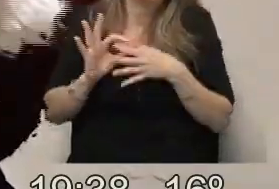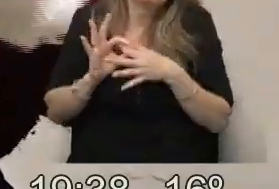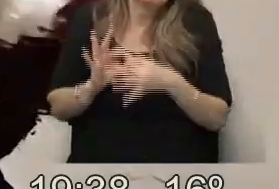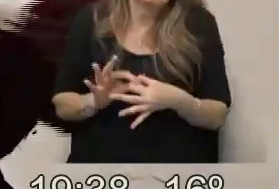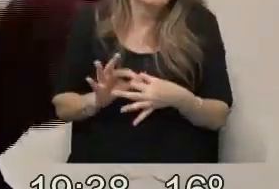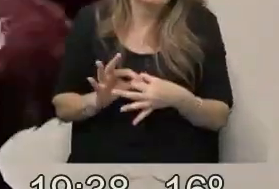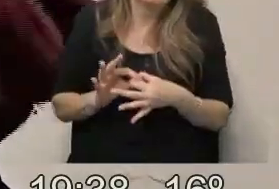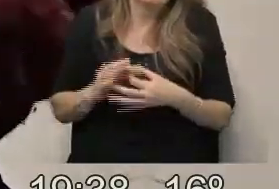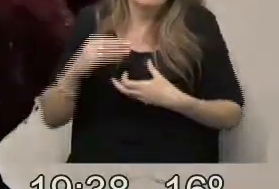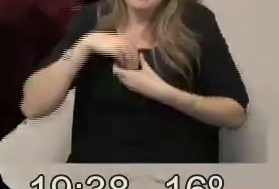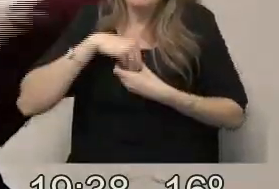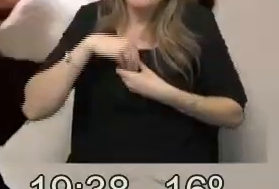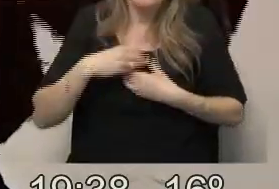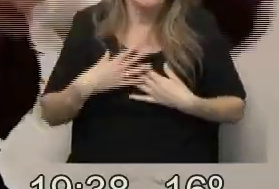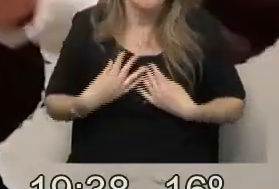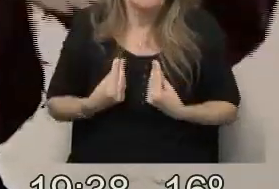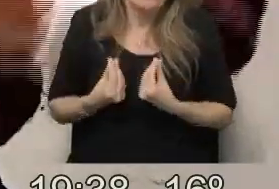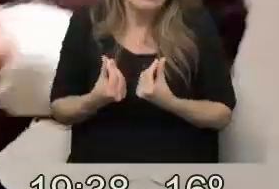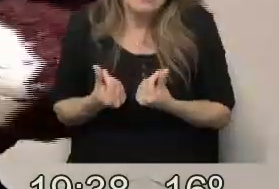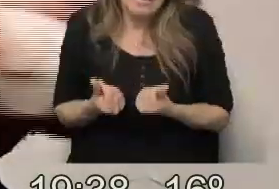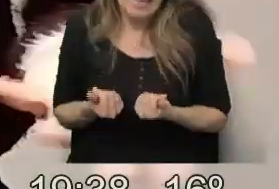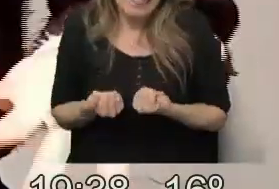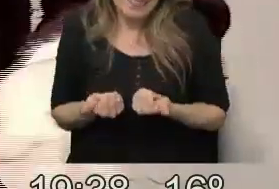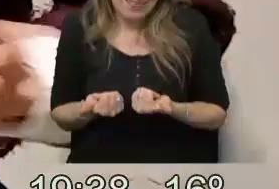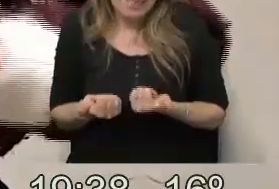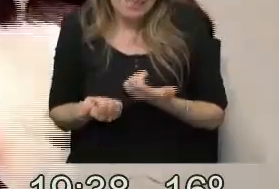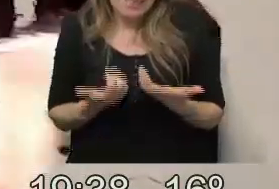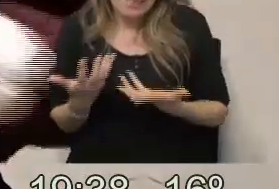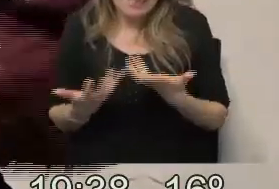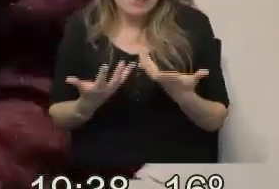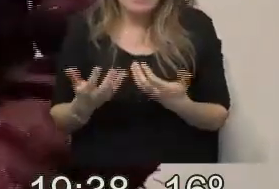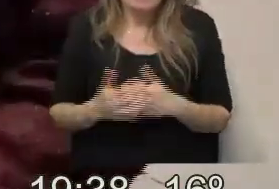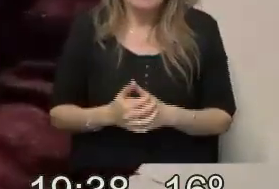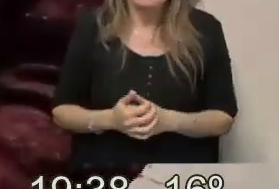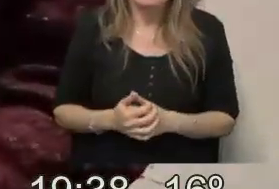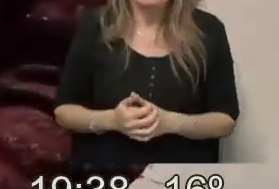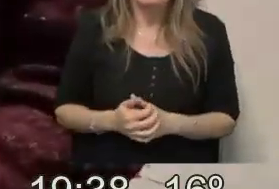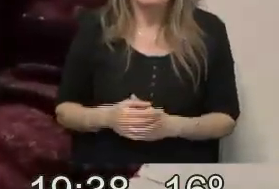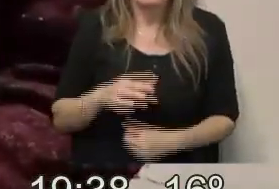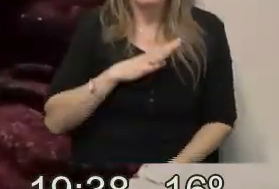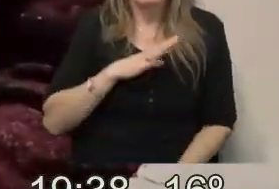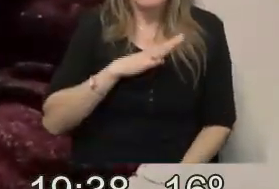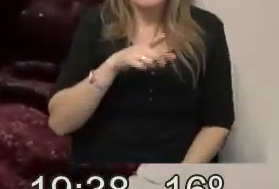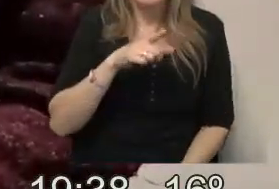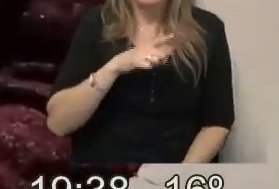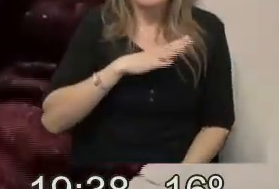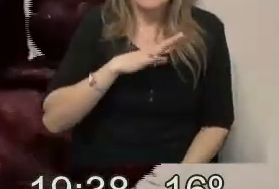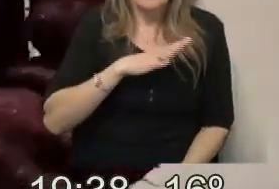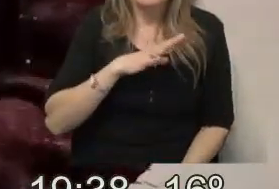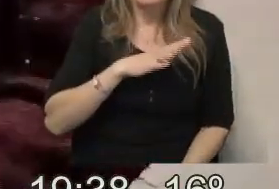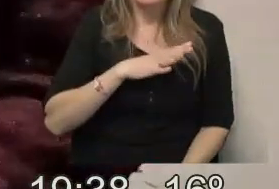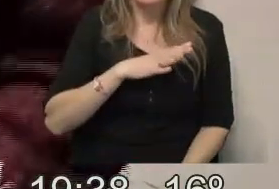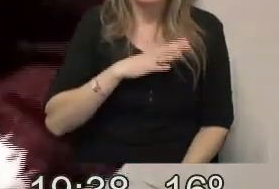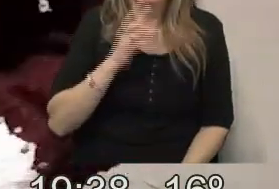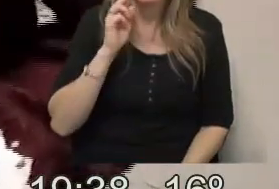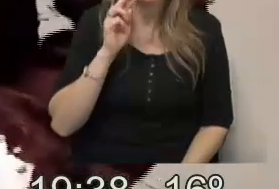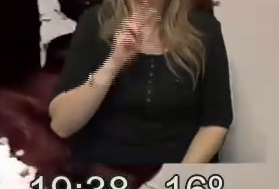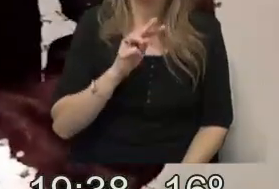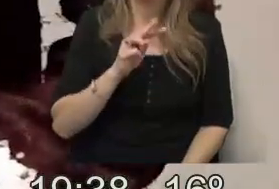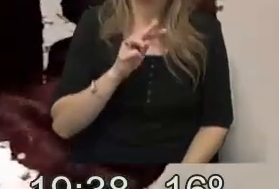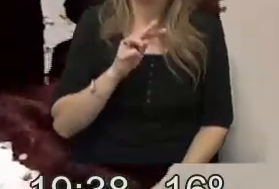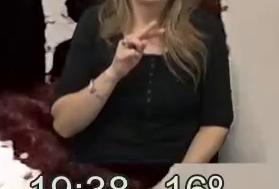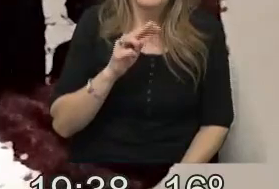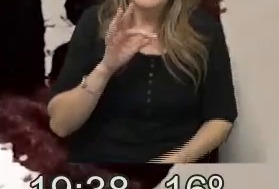poco todo y ver que tal vez somos como medio animales. Detrás de todo esto también está un poco la teoría y la palabra de